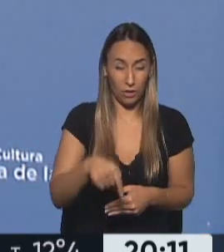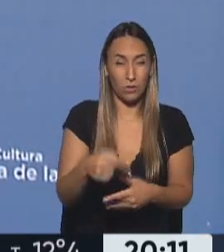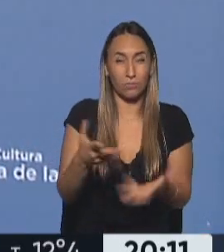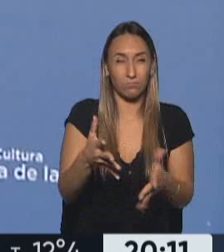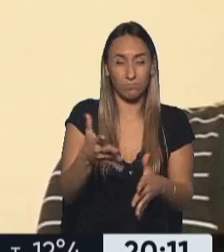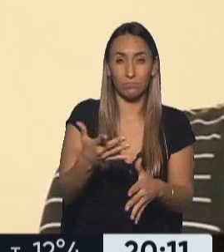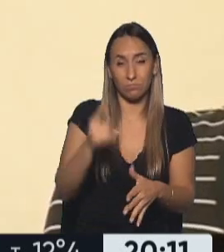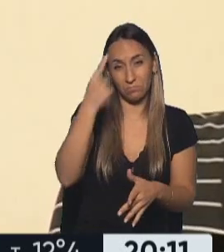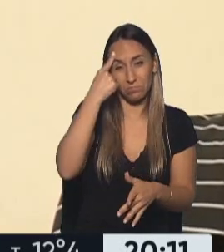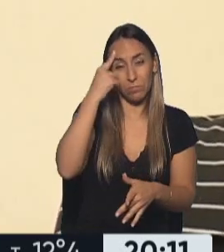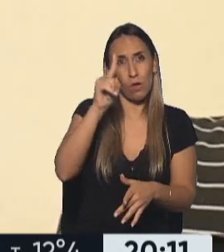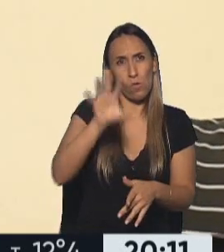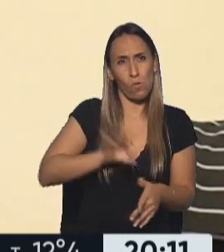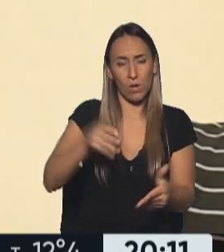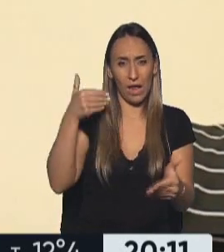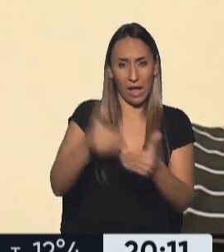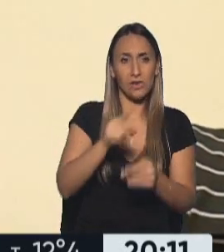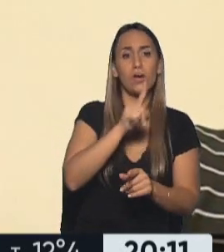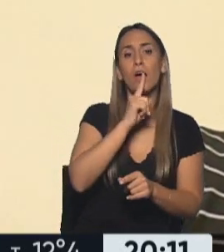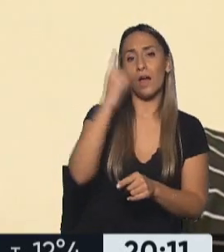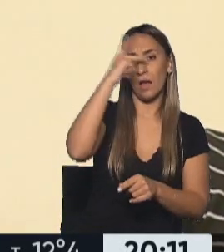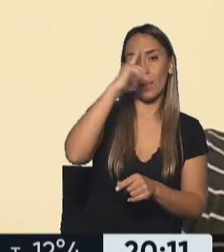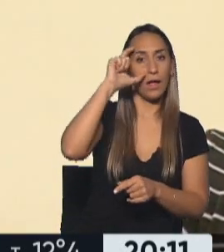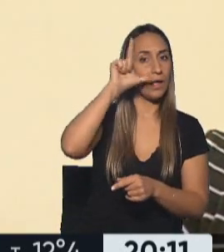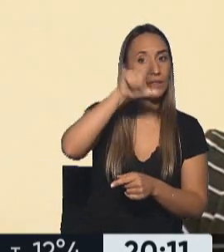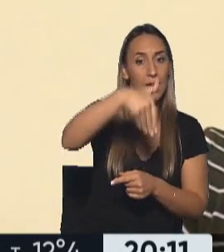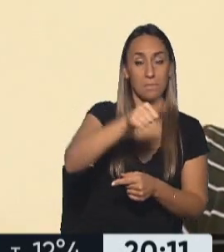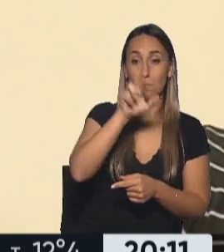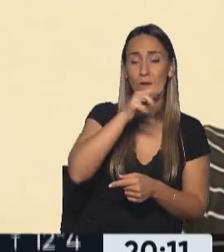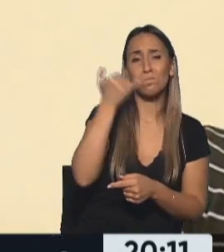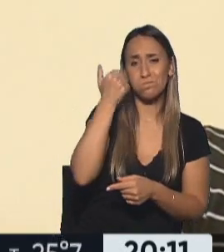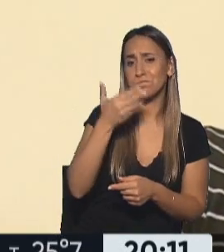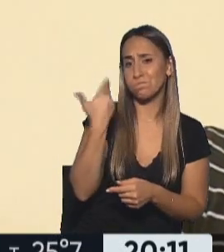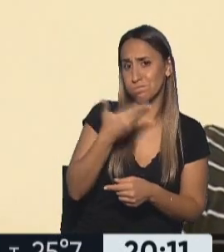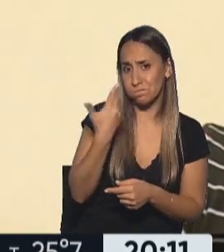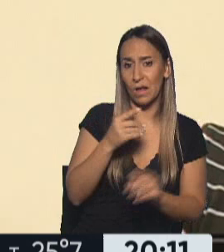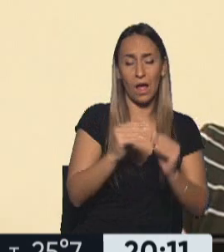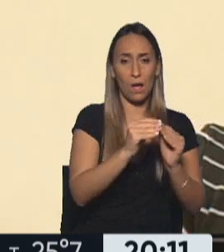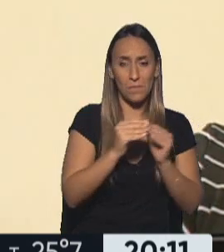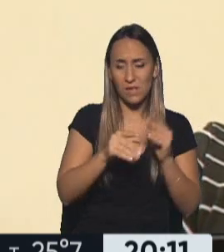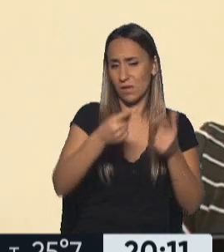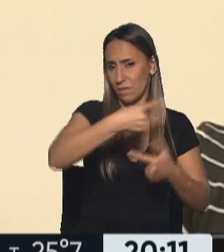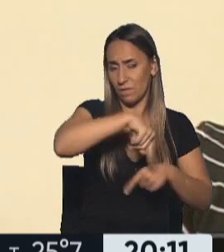Ya Thelma ya había declarado, todas las testimonias de Thelma también,